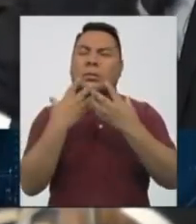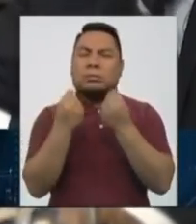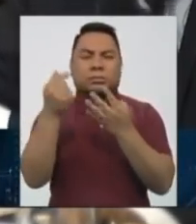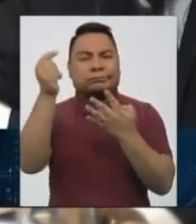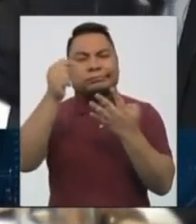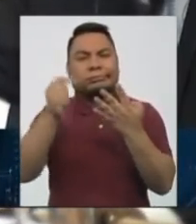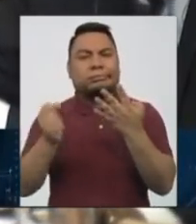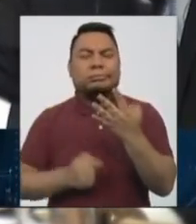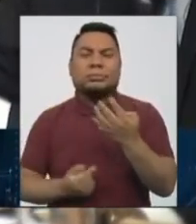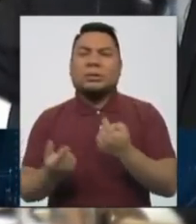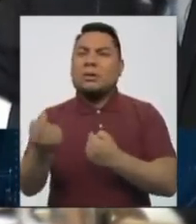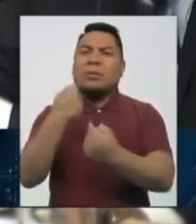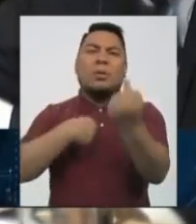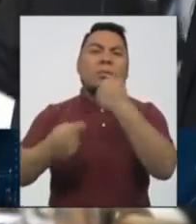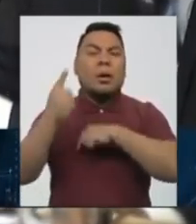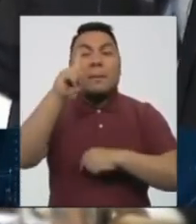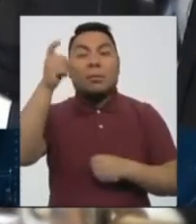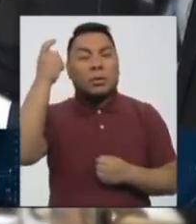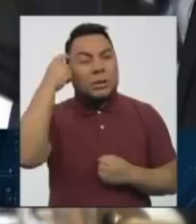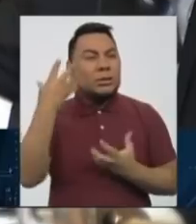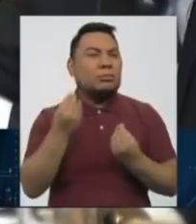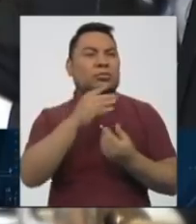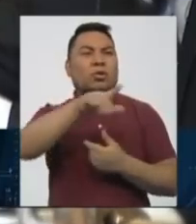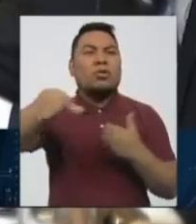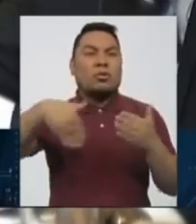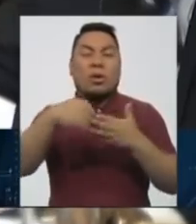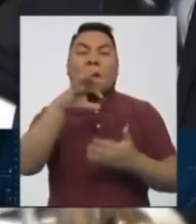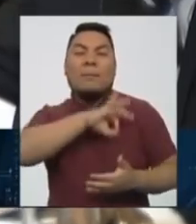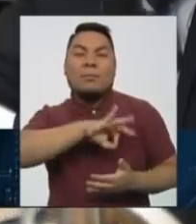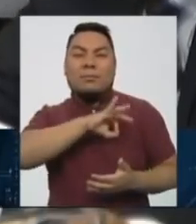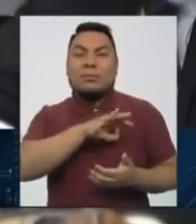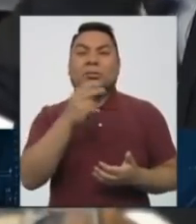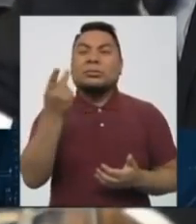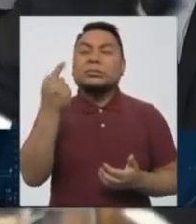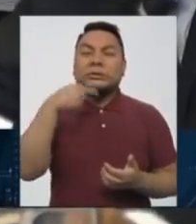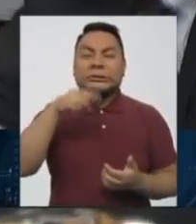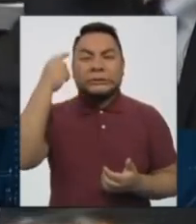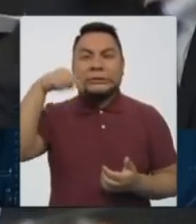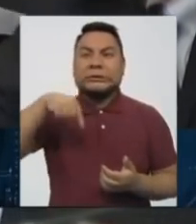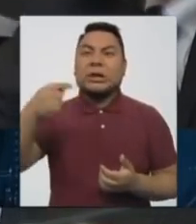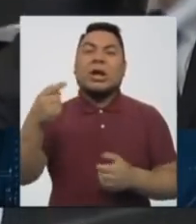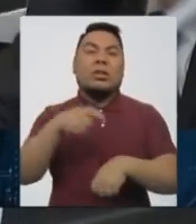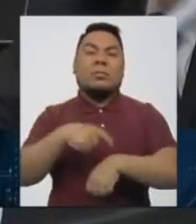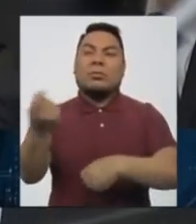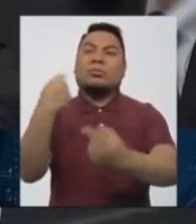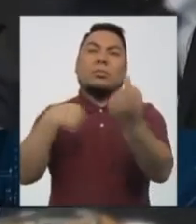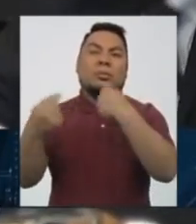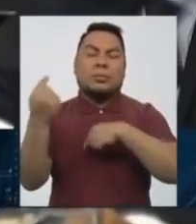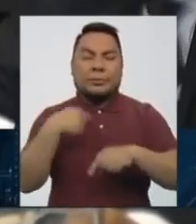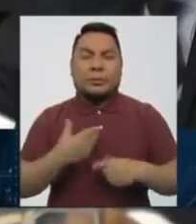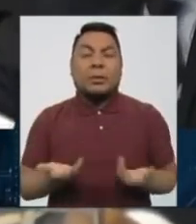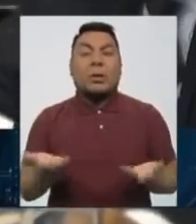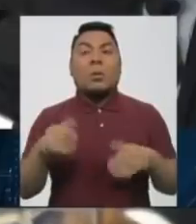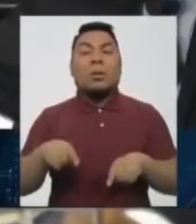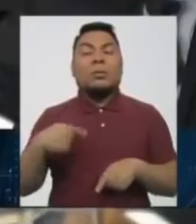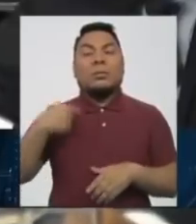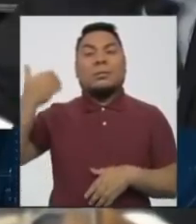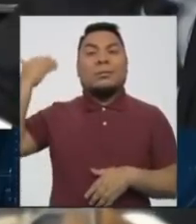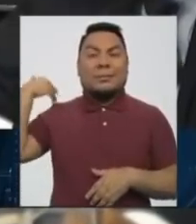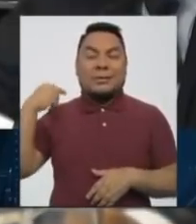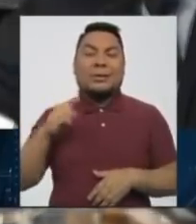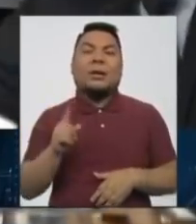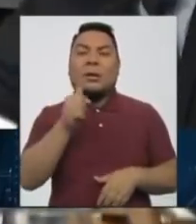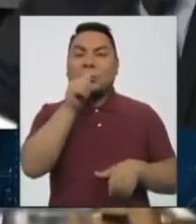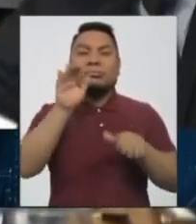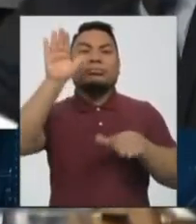una serie de actos de linchamiento político y mediático a partir del día siguiente en que se produjo mi juramentación como fiscal